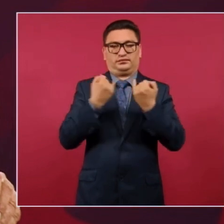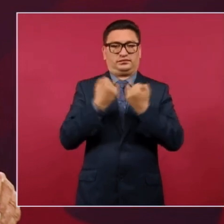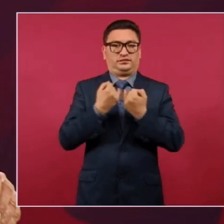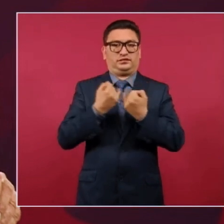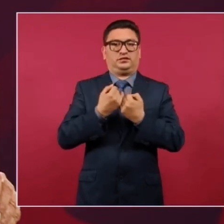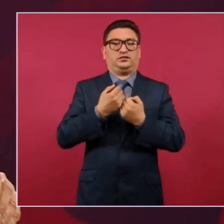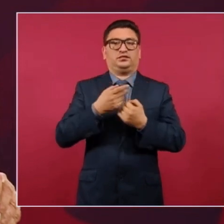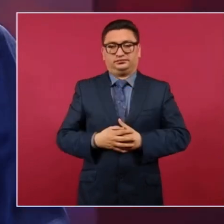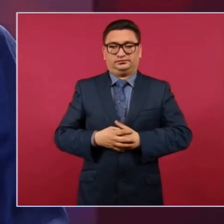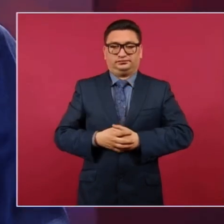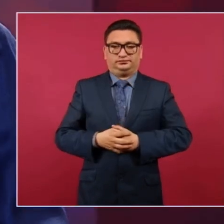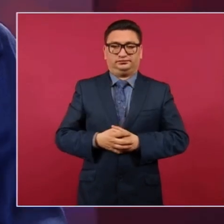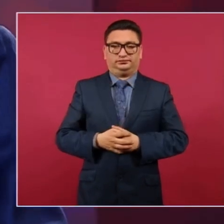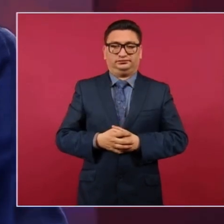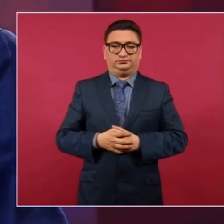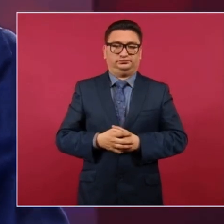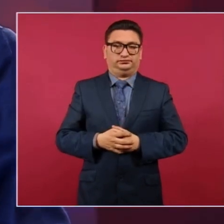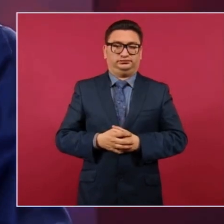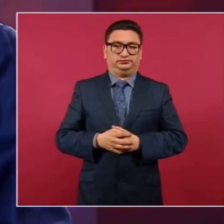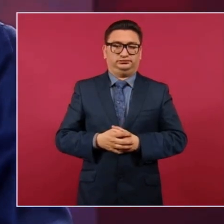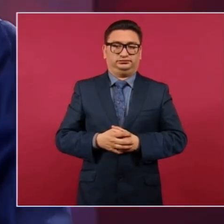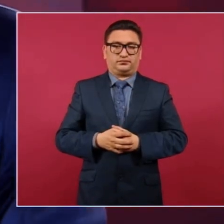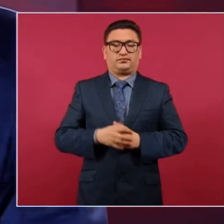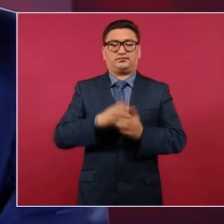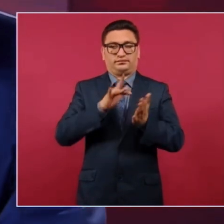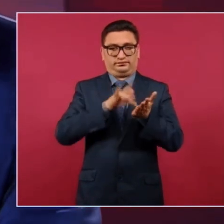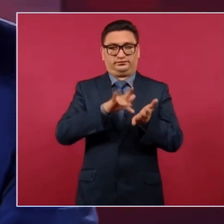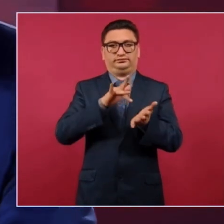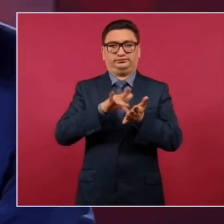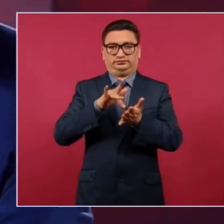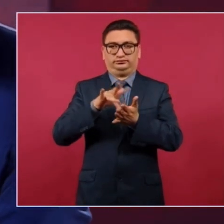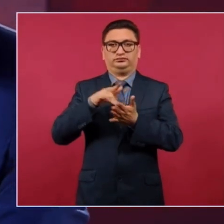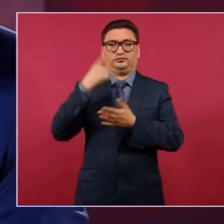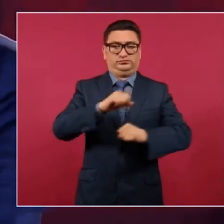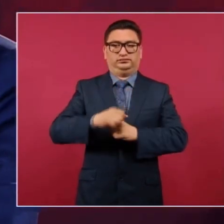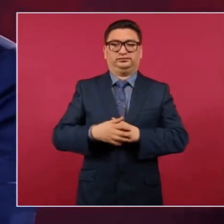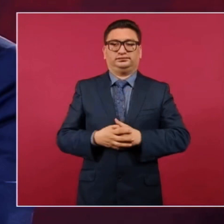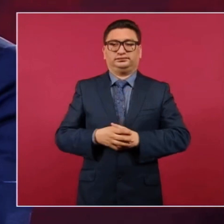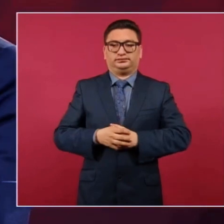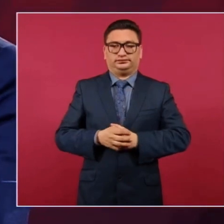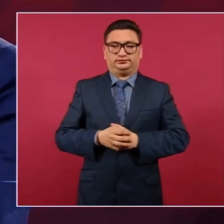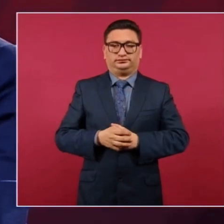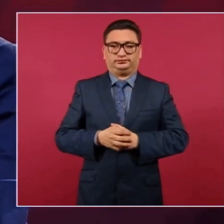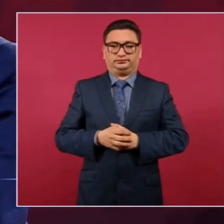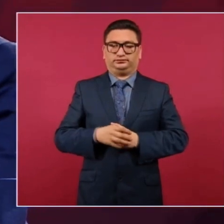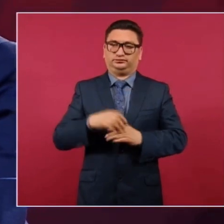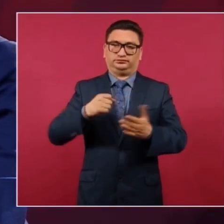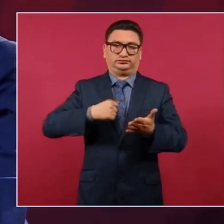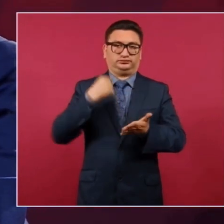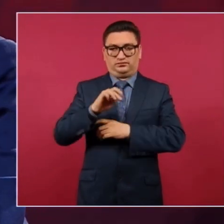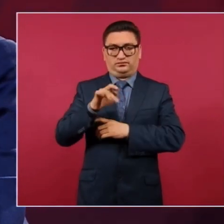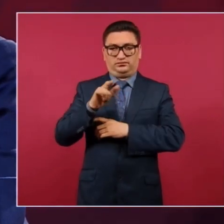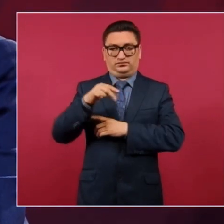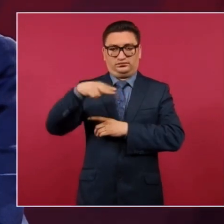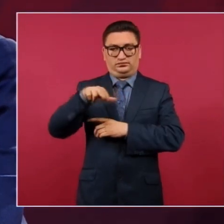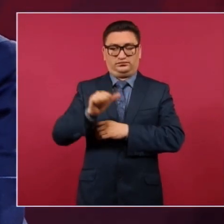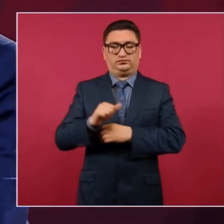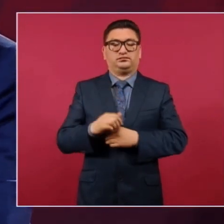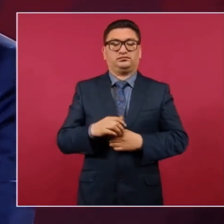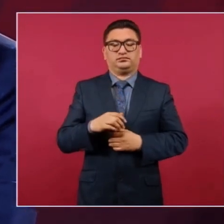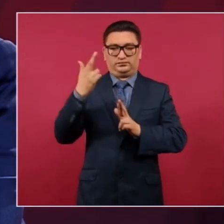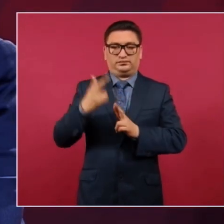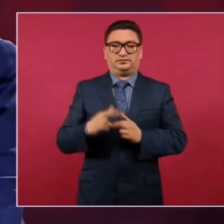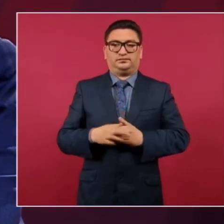excomulgaba a los liberales y apoyó la invasión francesa, la imposición de Maximiliano. Y durante